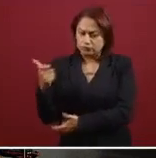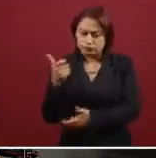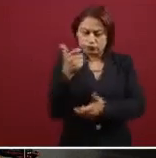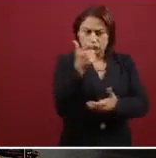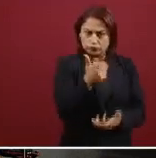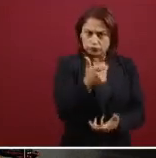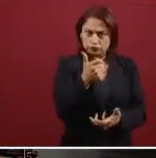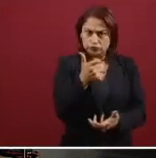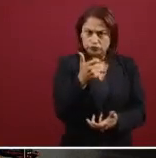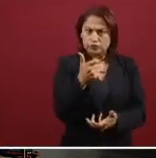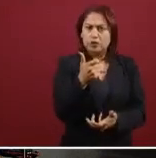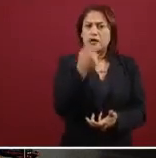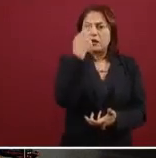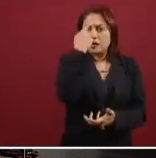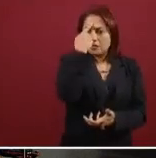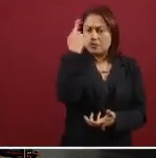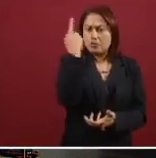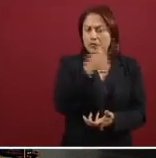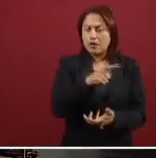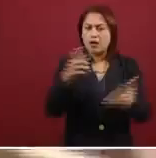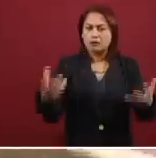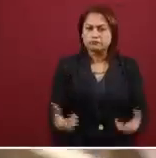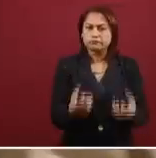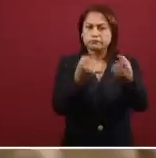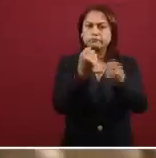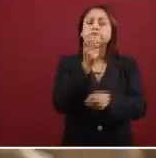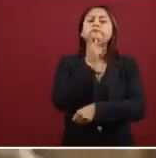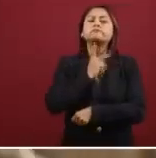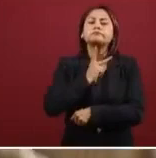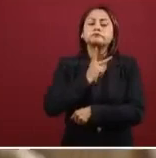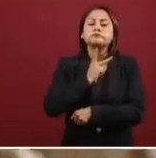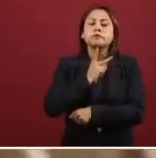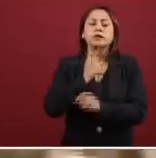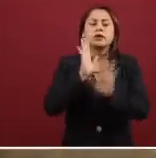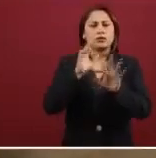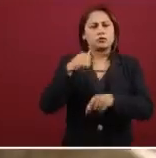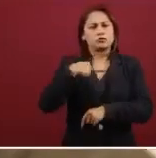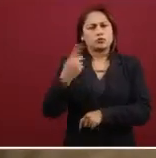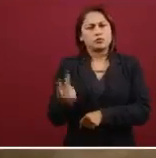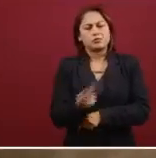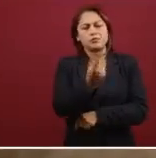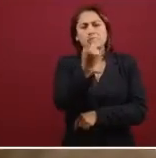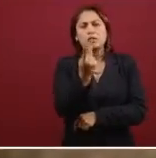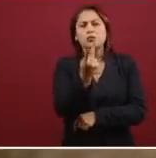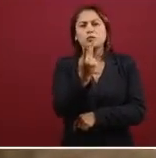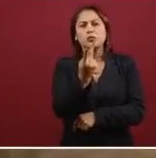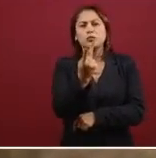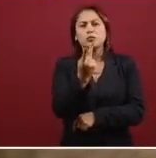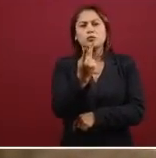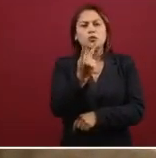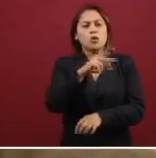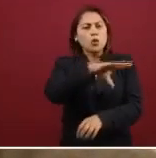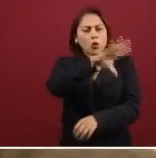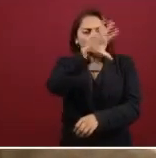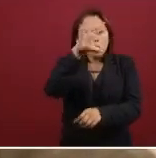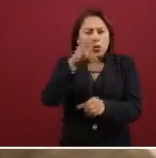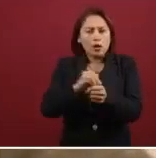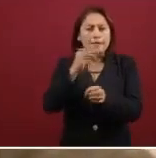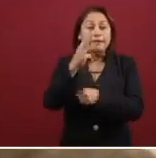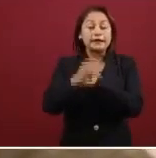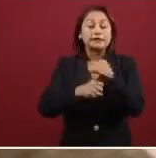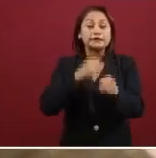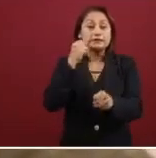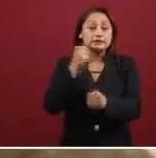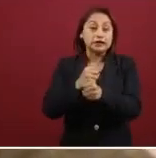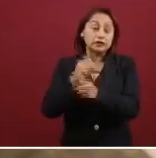para el rescate petrolero. Quisiera saber si en cifras, digamos, cuál sería la inversión total en estos primeros tres años y